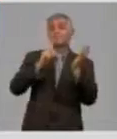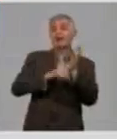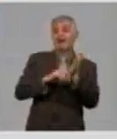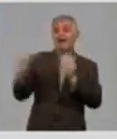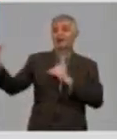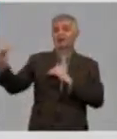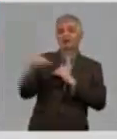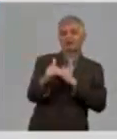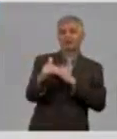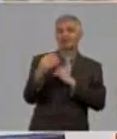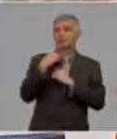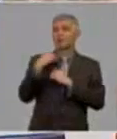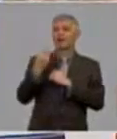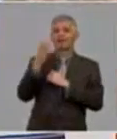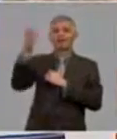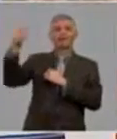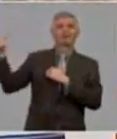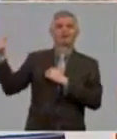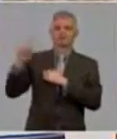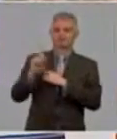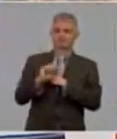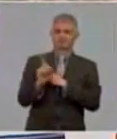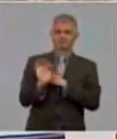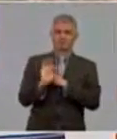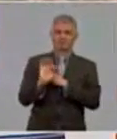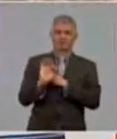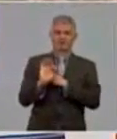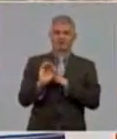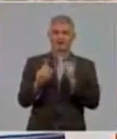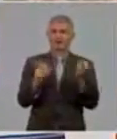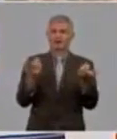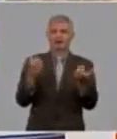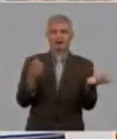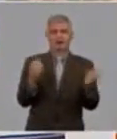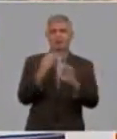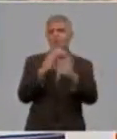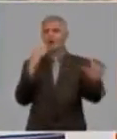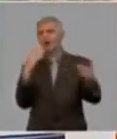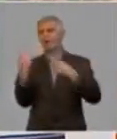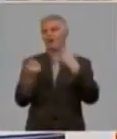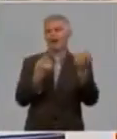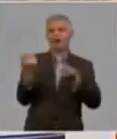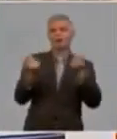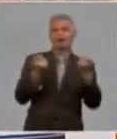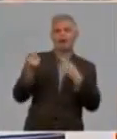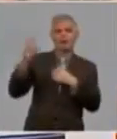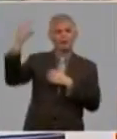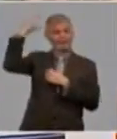todavía no se establece la obligatoriedad de los vehículos estatales de parar en las paradas. En esta primera fase